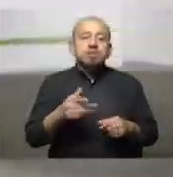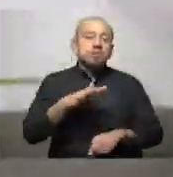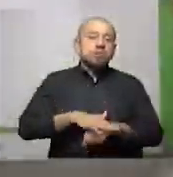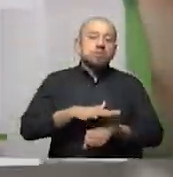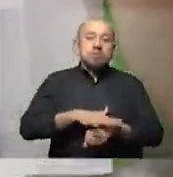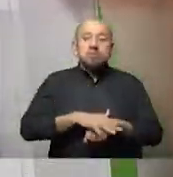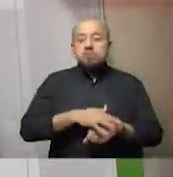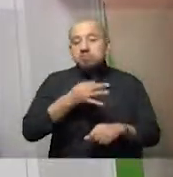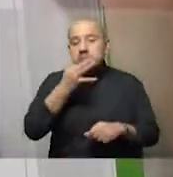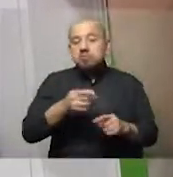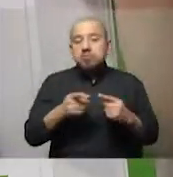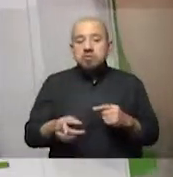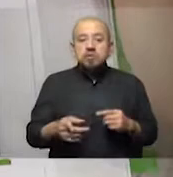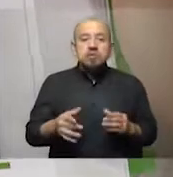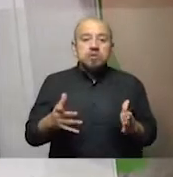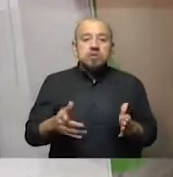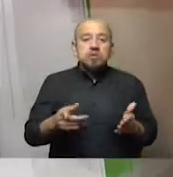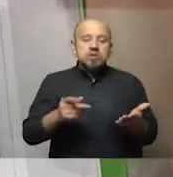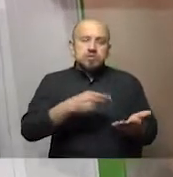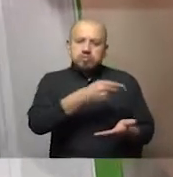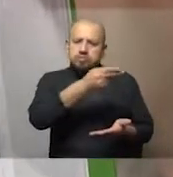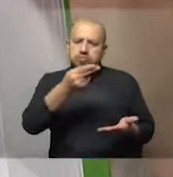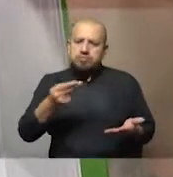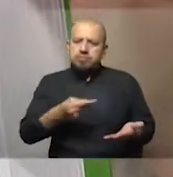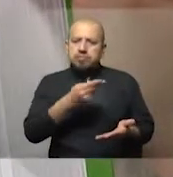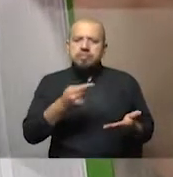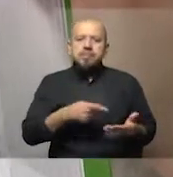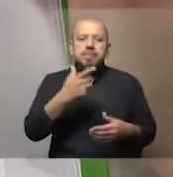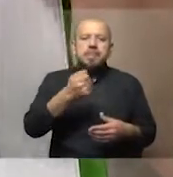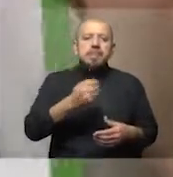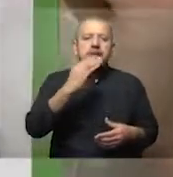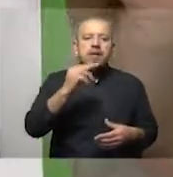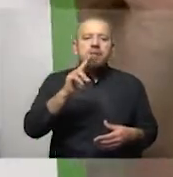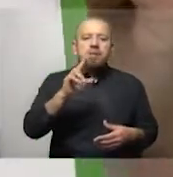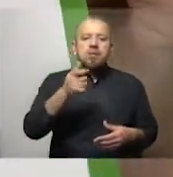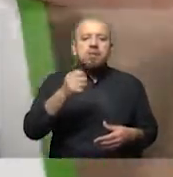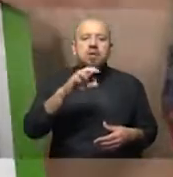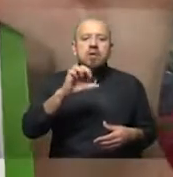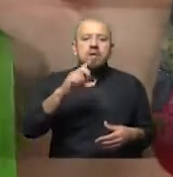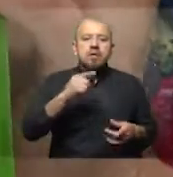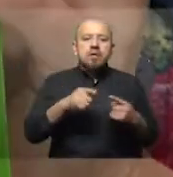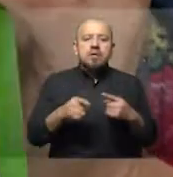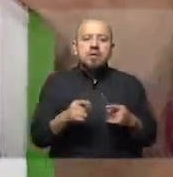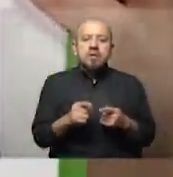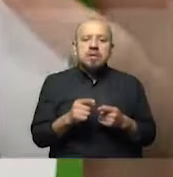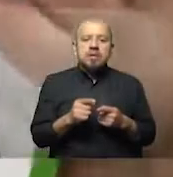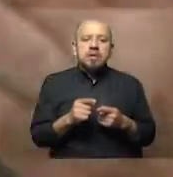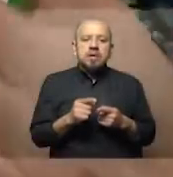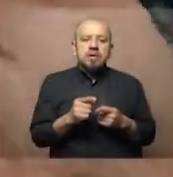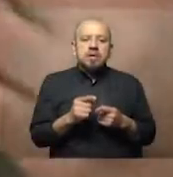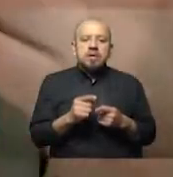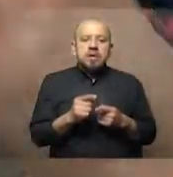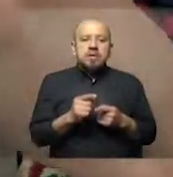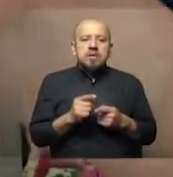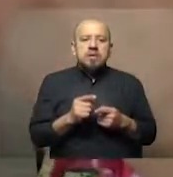dijo Bueno ahí empezó además son acuarelas quiero decirles que son acuarelas que parece que la flor se sale del papel Así